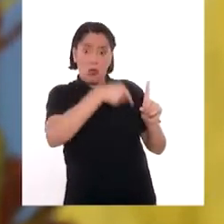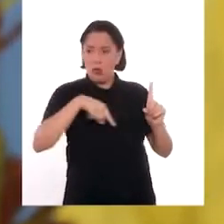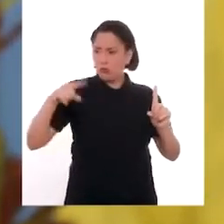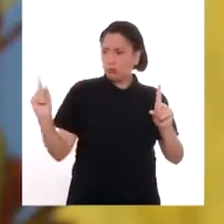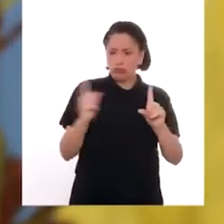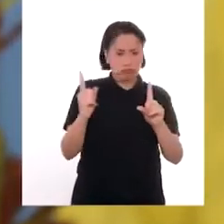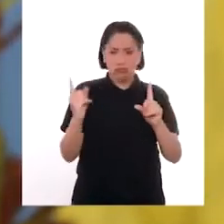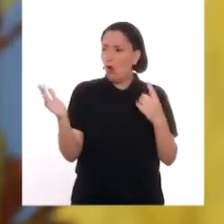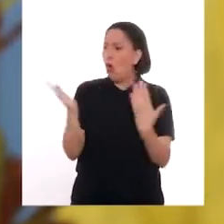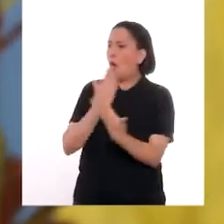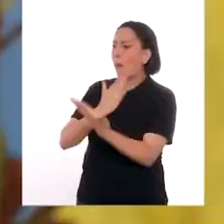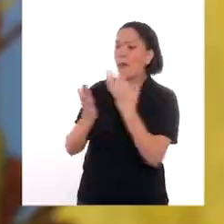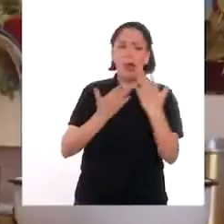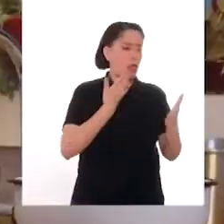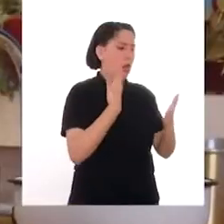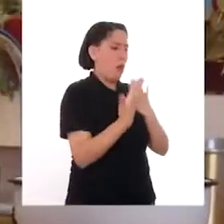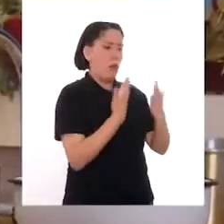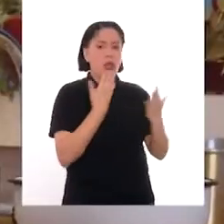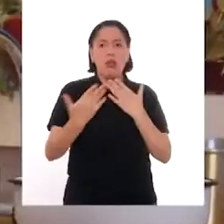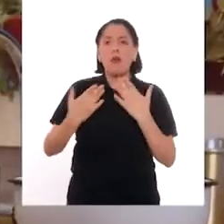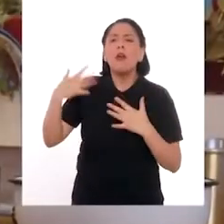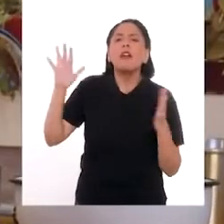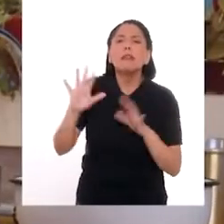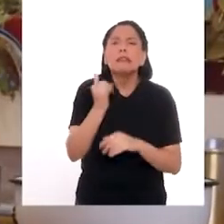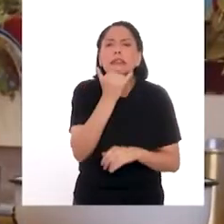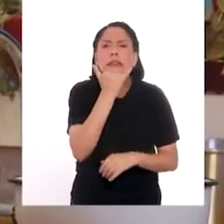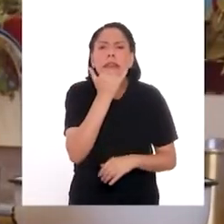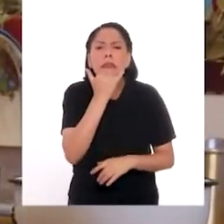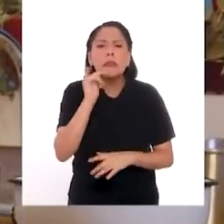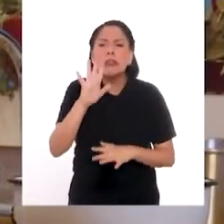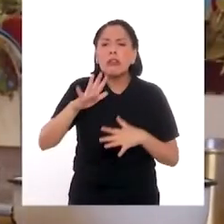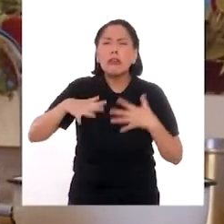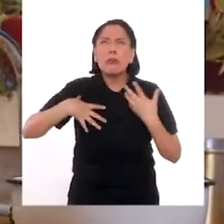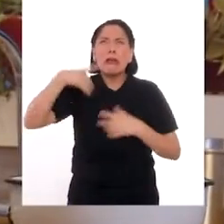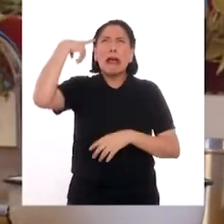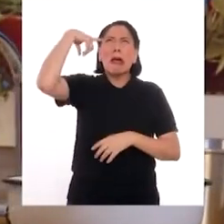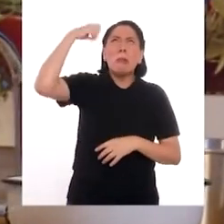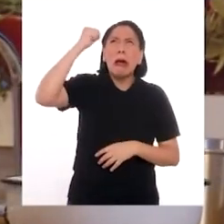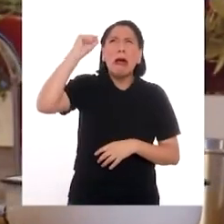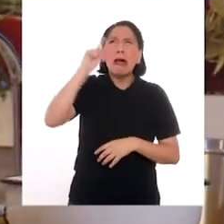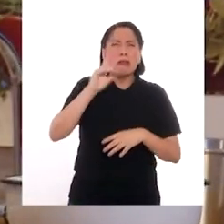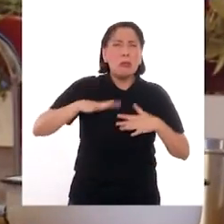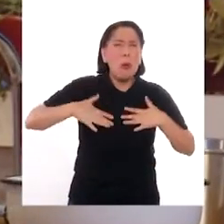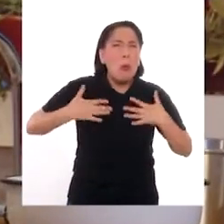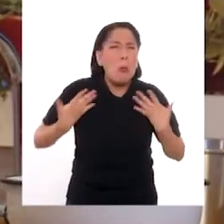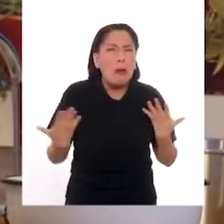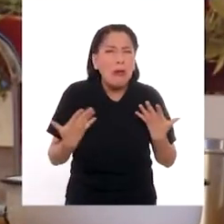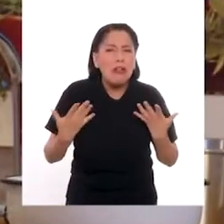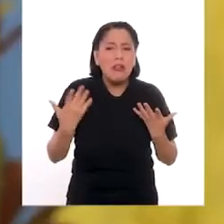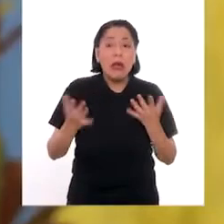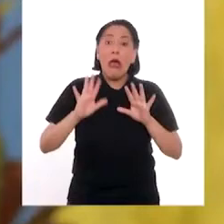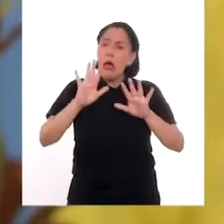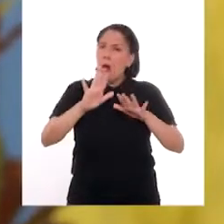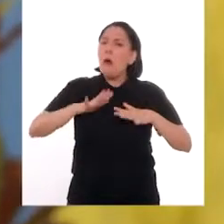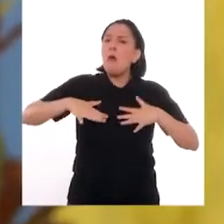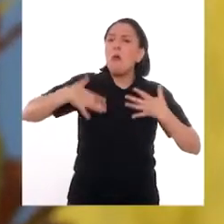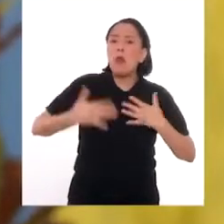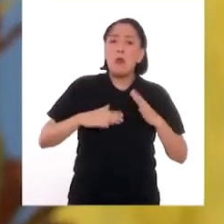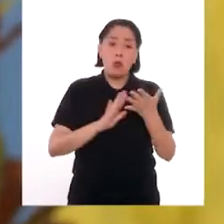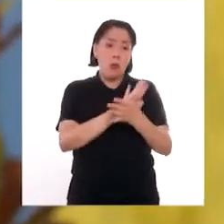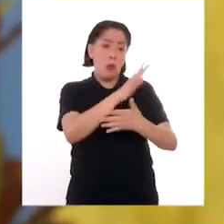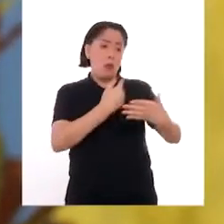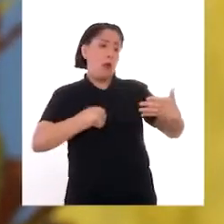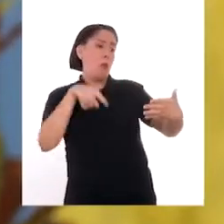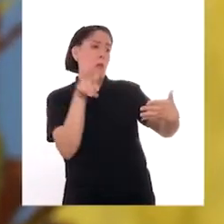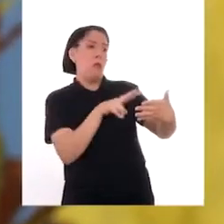personajes dialoguen entre ellos. ¿Y qué pasa si no podemos memorizar todas estas líneas? Podemos usar